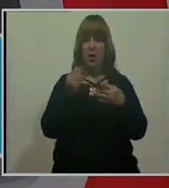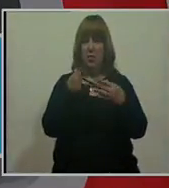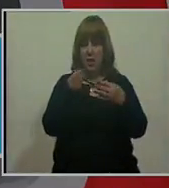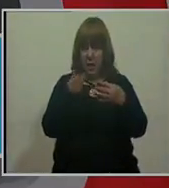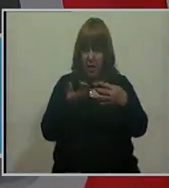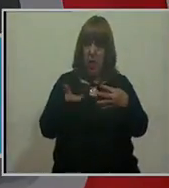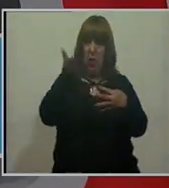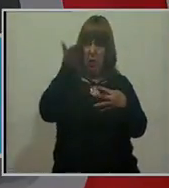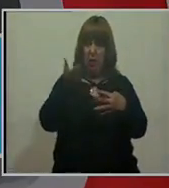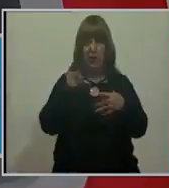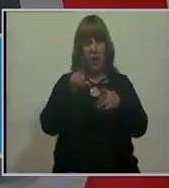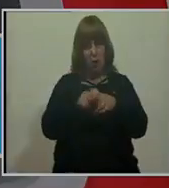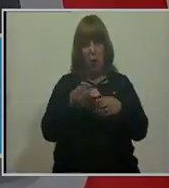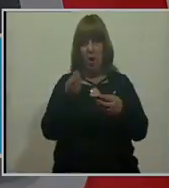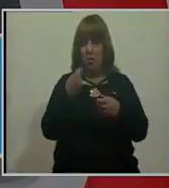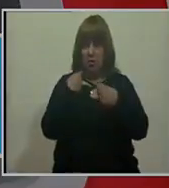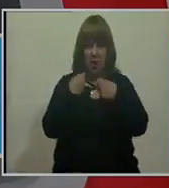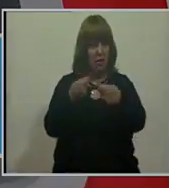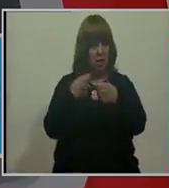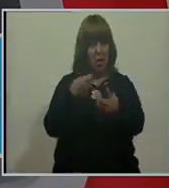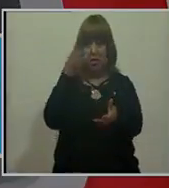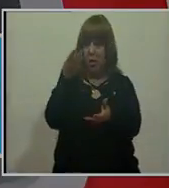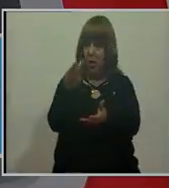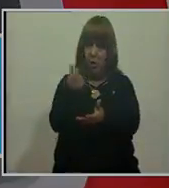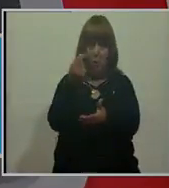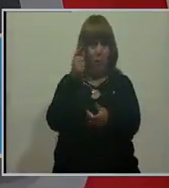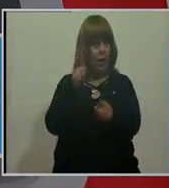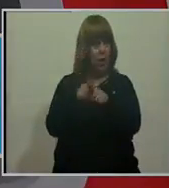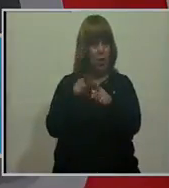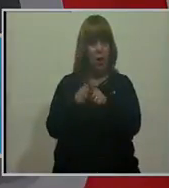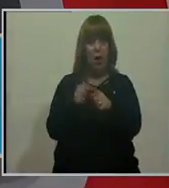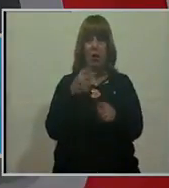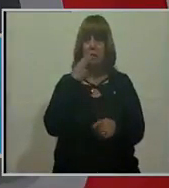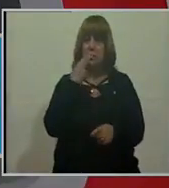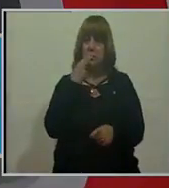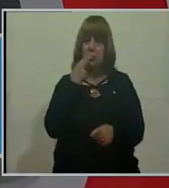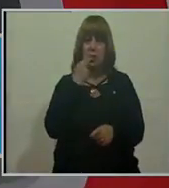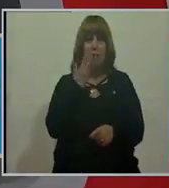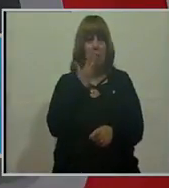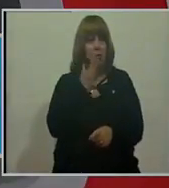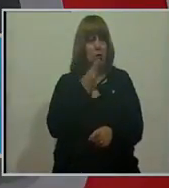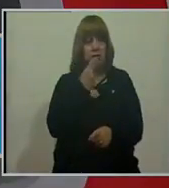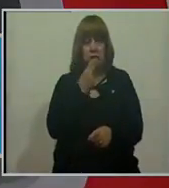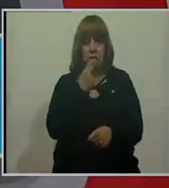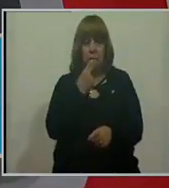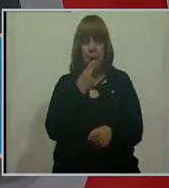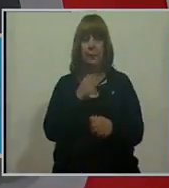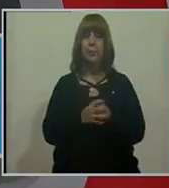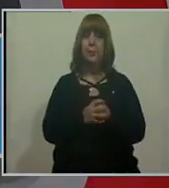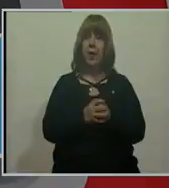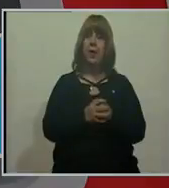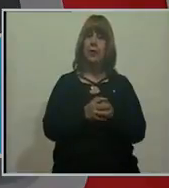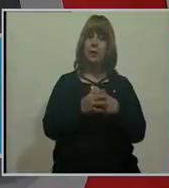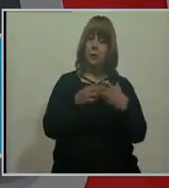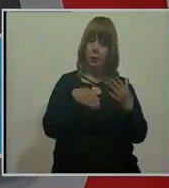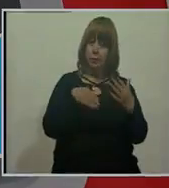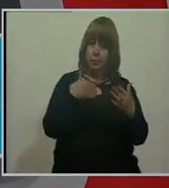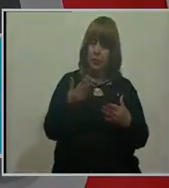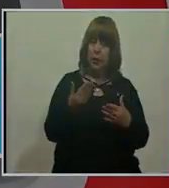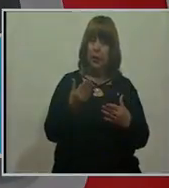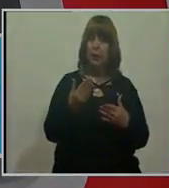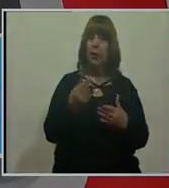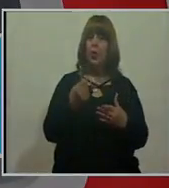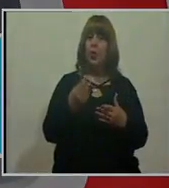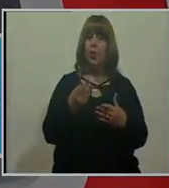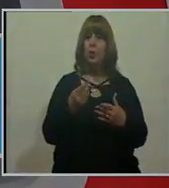Sí, exacto. Que ellos aumentan sus ganancias con lo que viene después, detrás de la compra